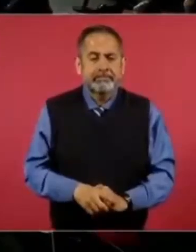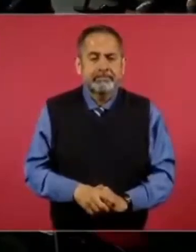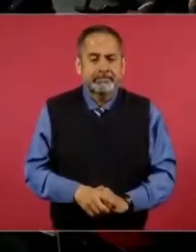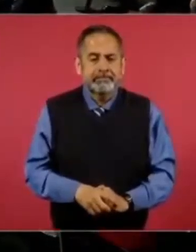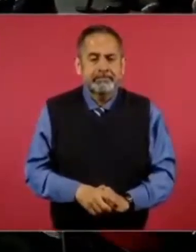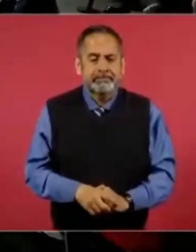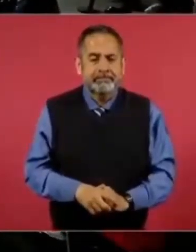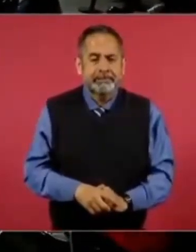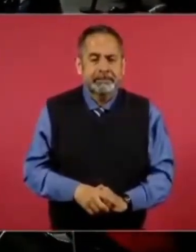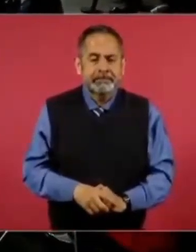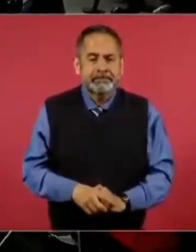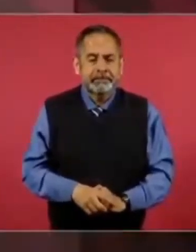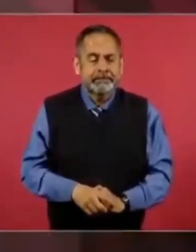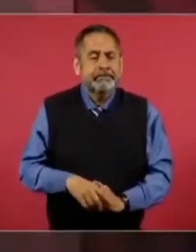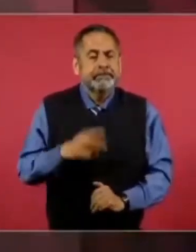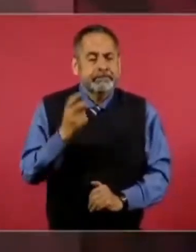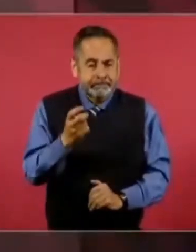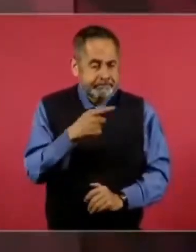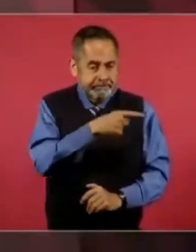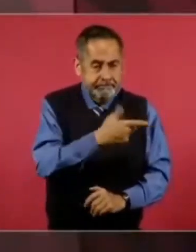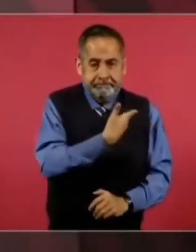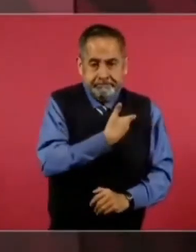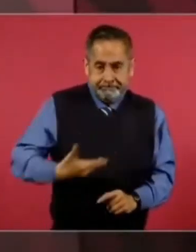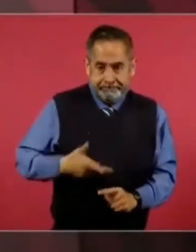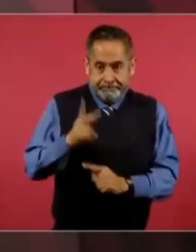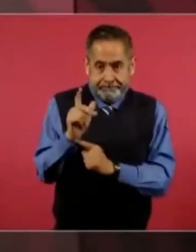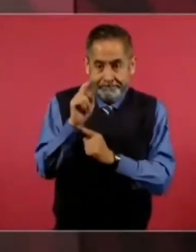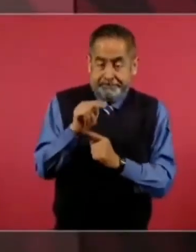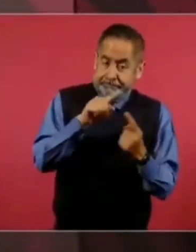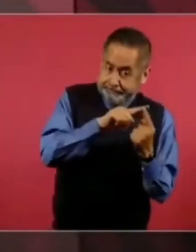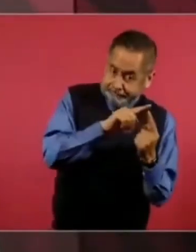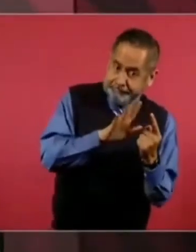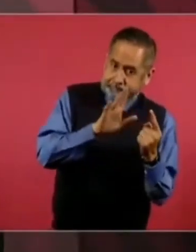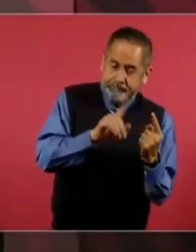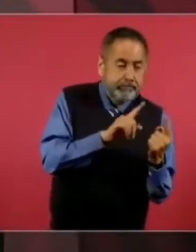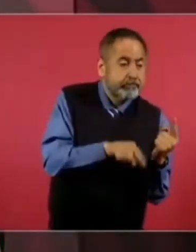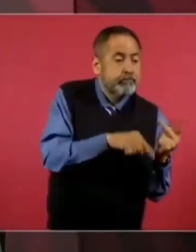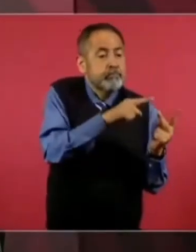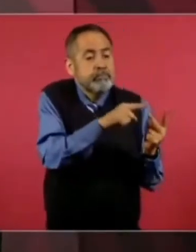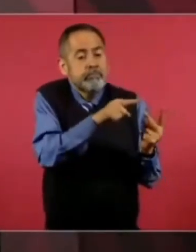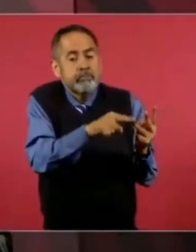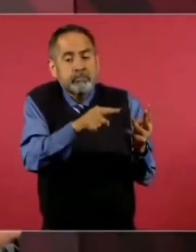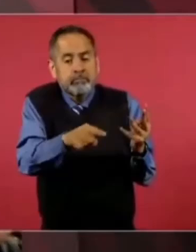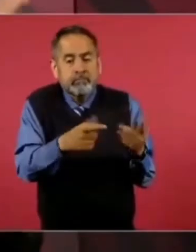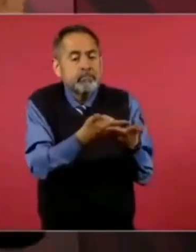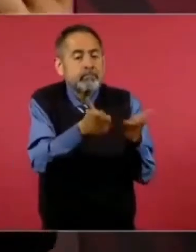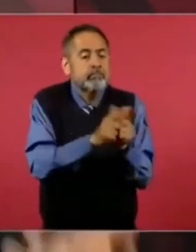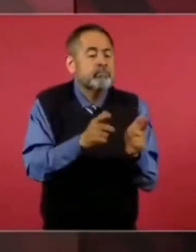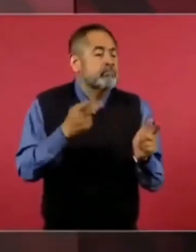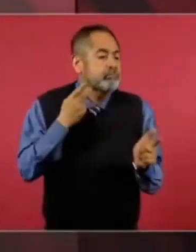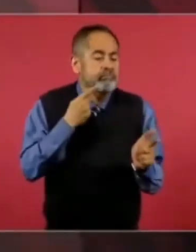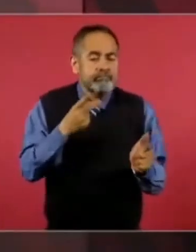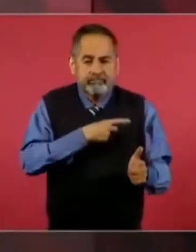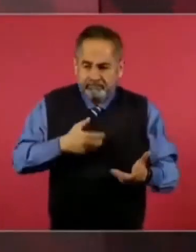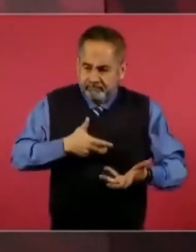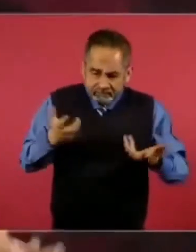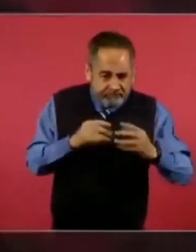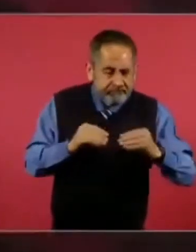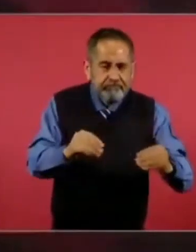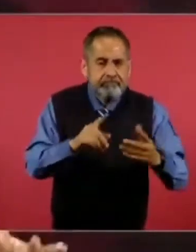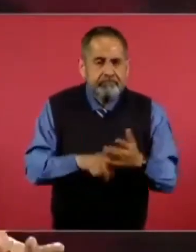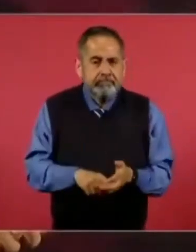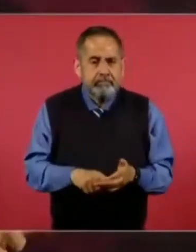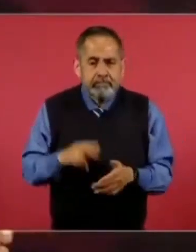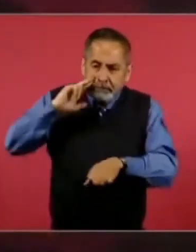Bueno, eso el presidente del PAN. Los dirigentes de los partidos tienen que actuar de